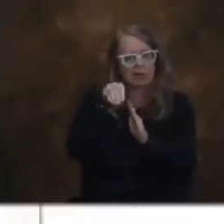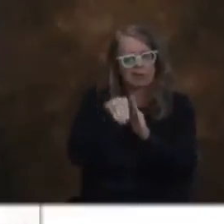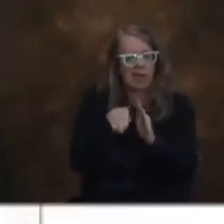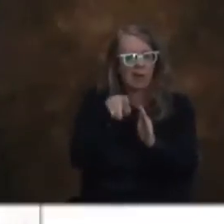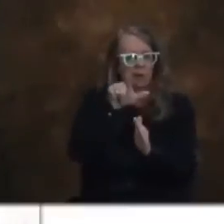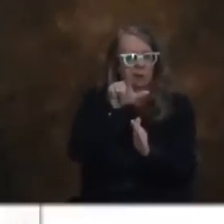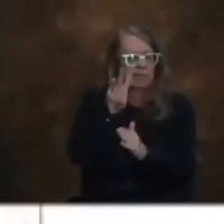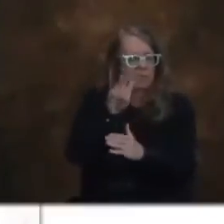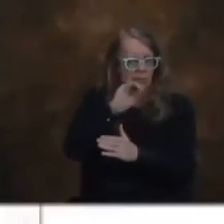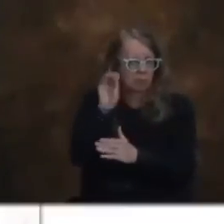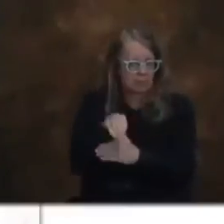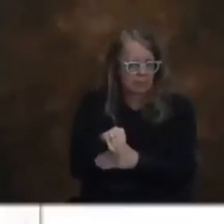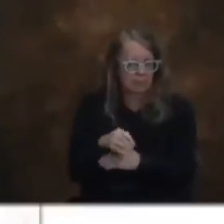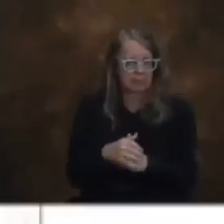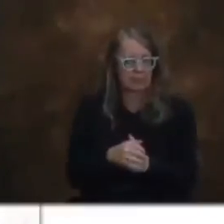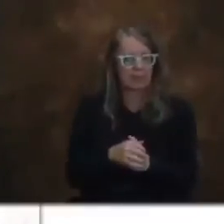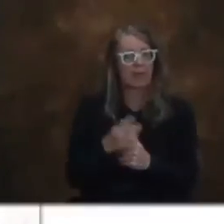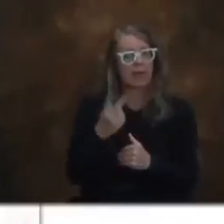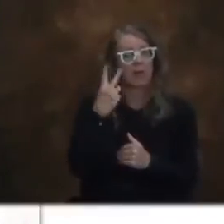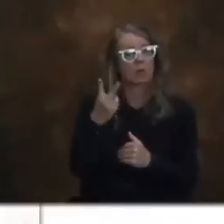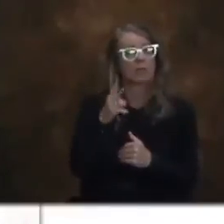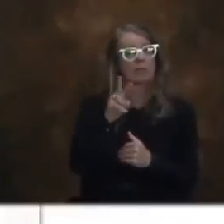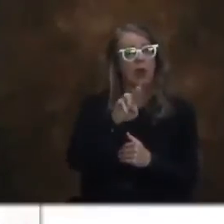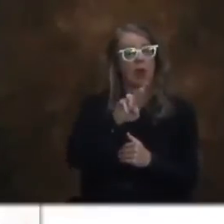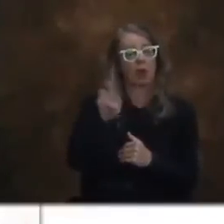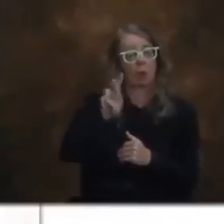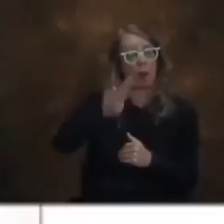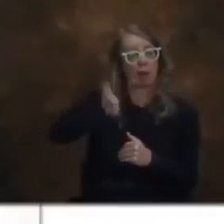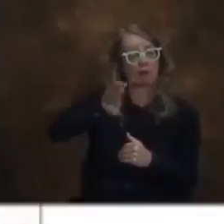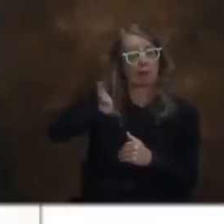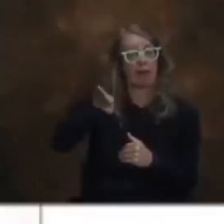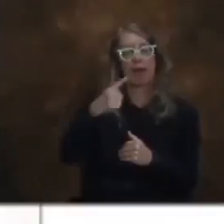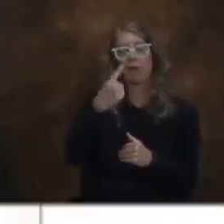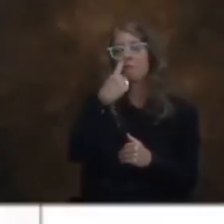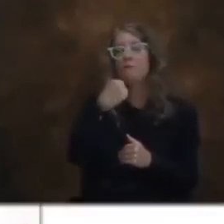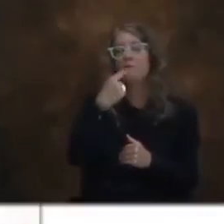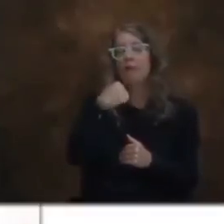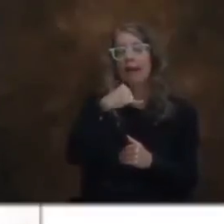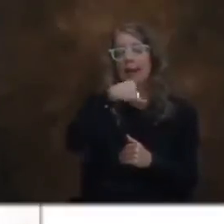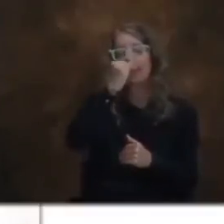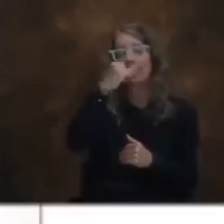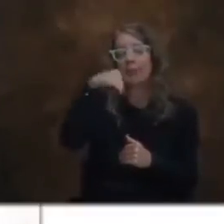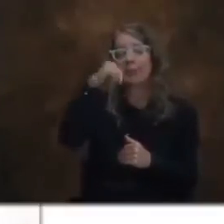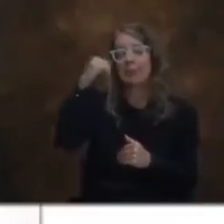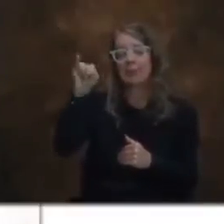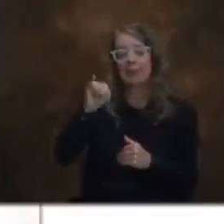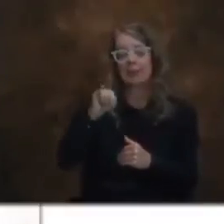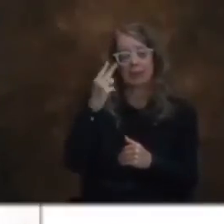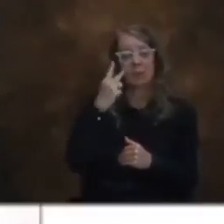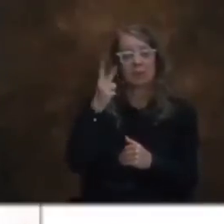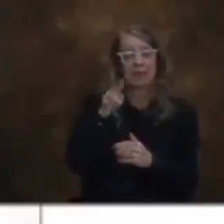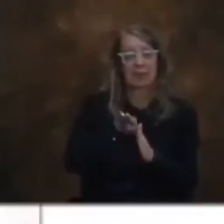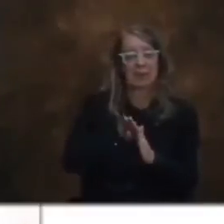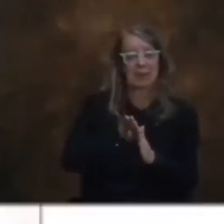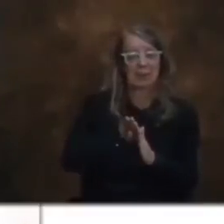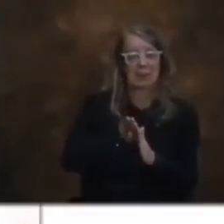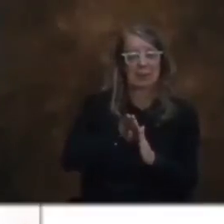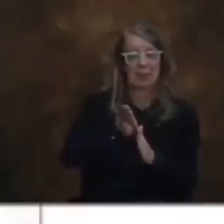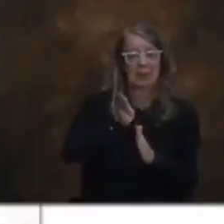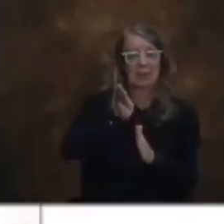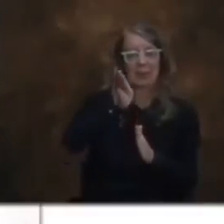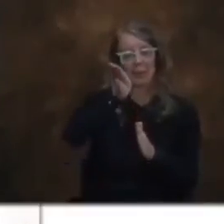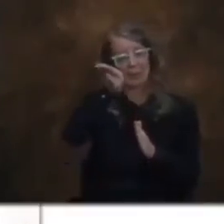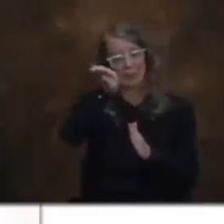un 16% y si pueden ver la línea roja en ese nivel para